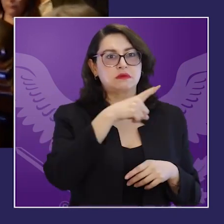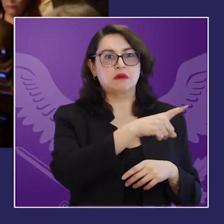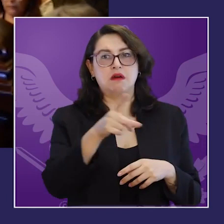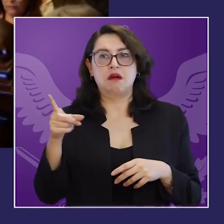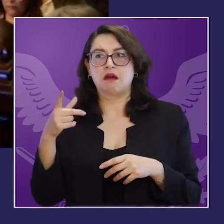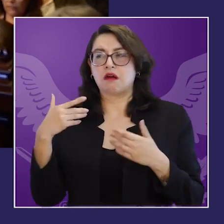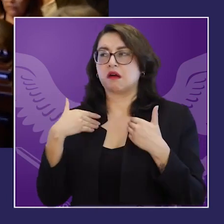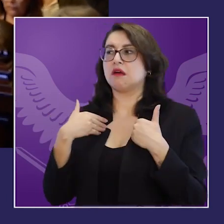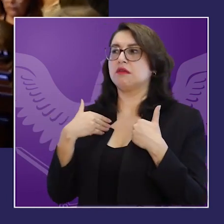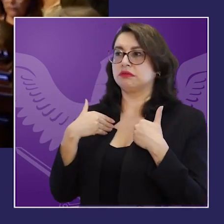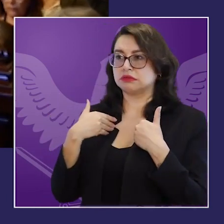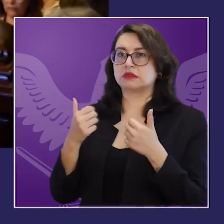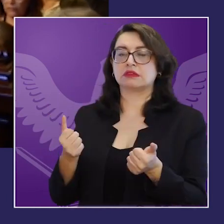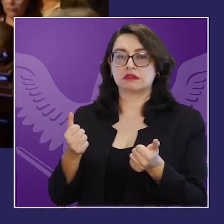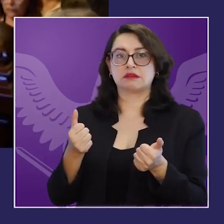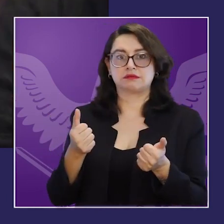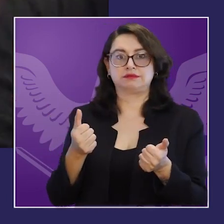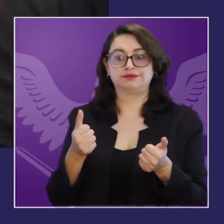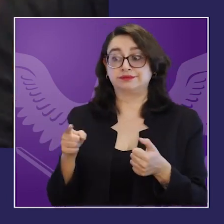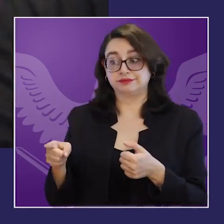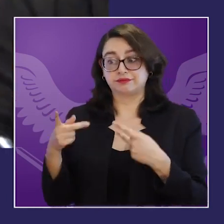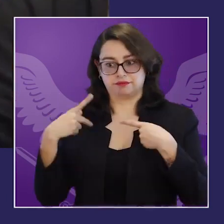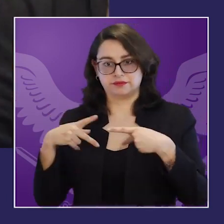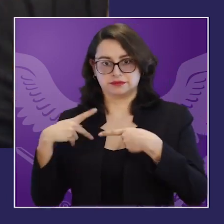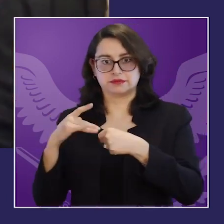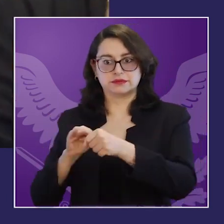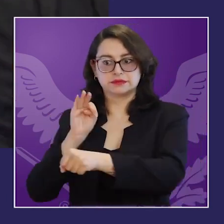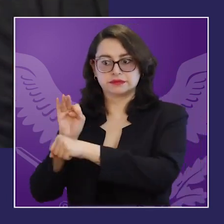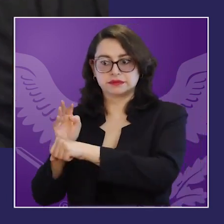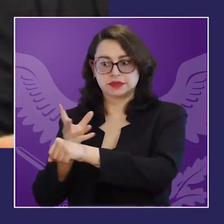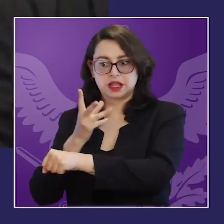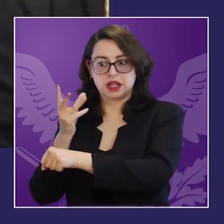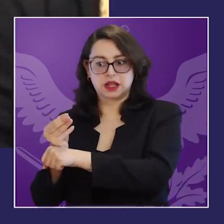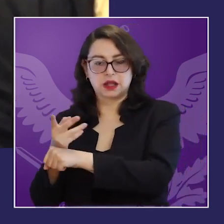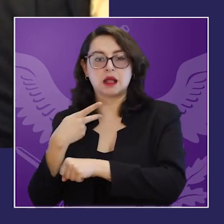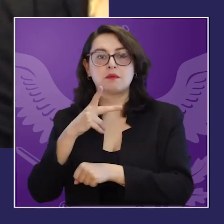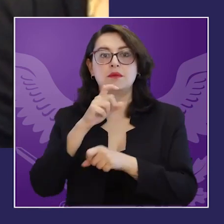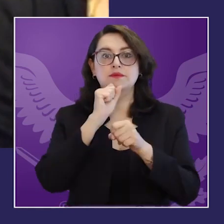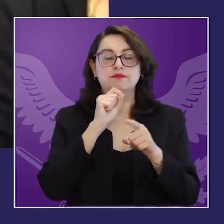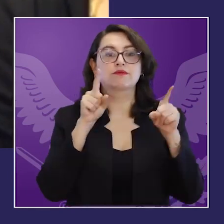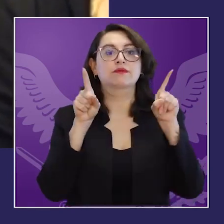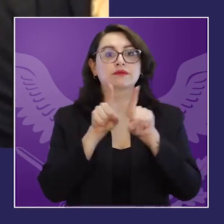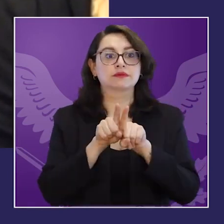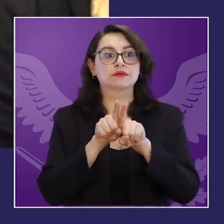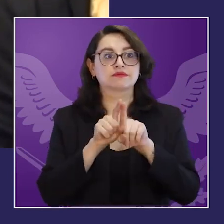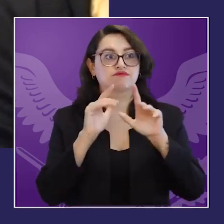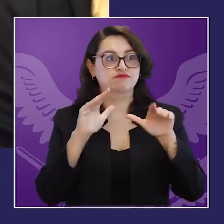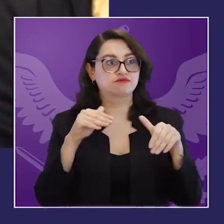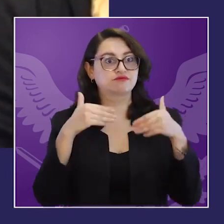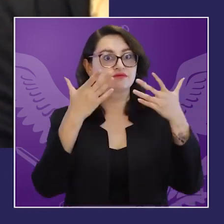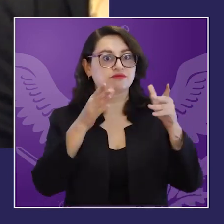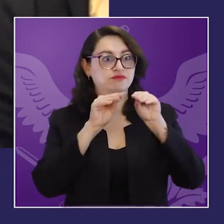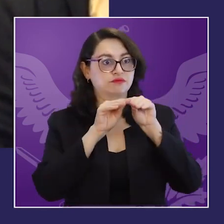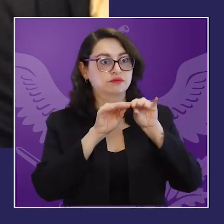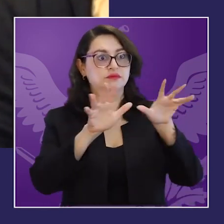da también un mensaje no solo reparador para la víctima, sino también eso que el sistema interamericano llama medidas